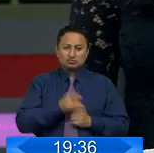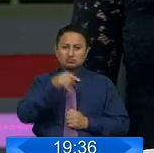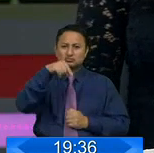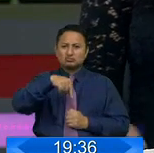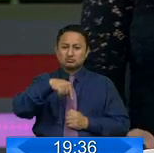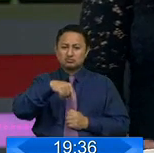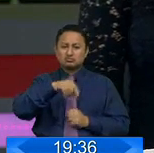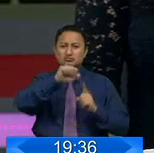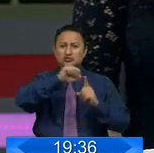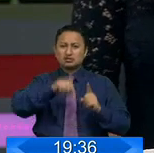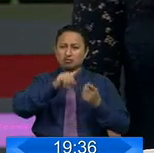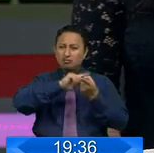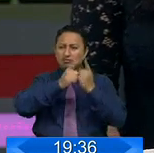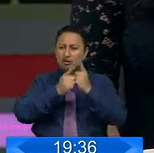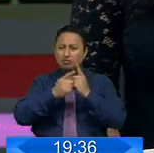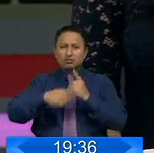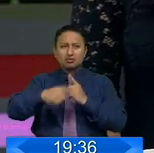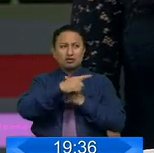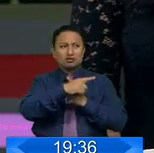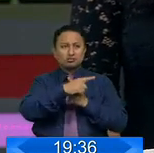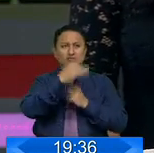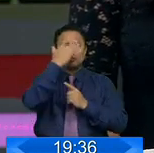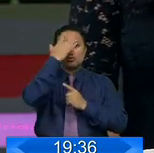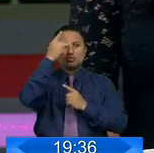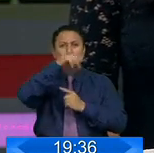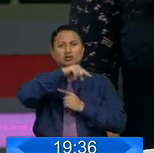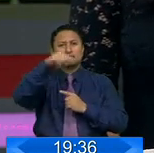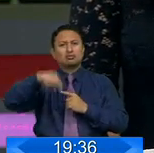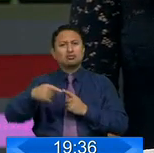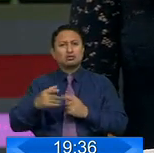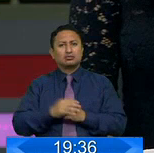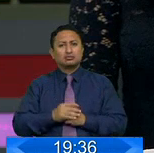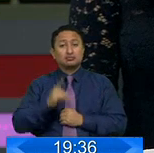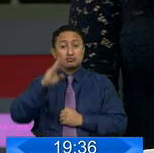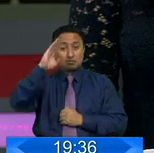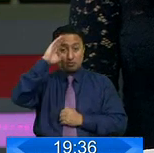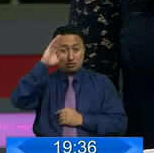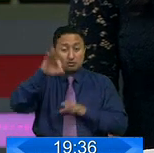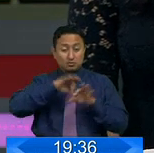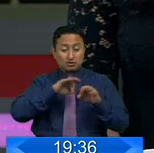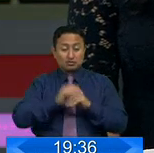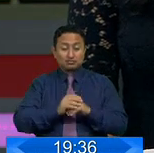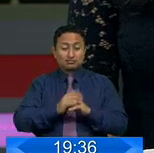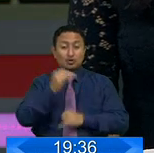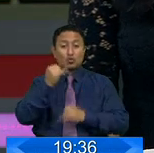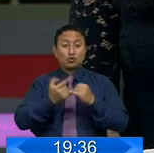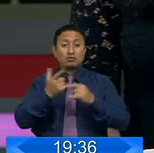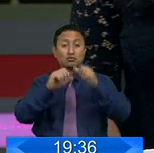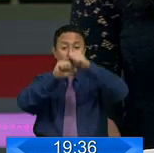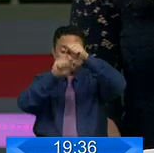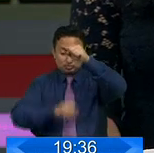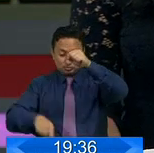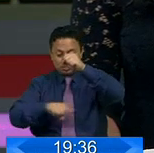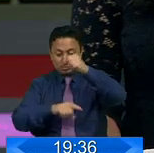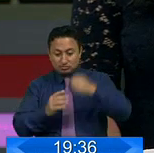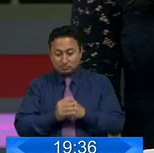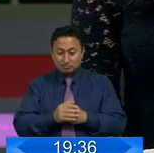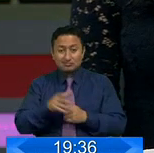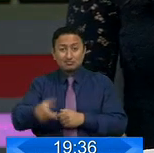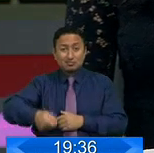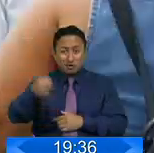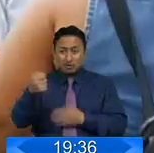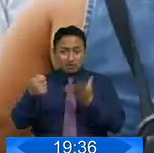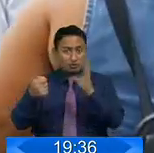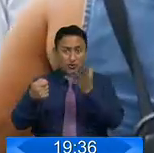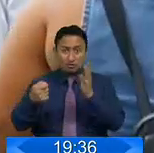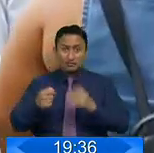de pabellón al que fueron sometidos las víctimas. La policía aseguró que en la última requisa no encontraron armas.